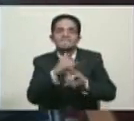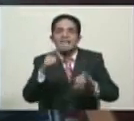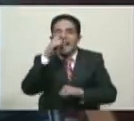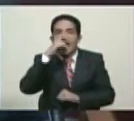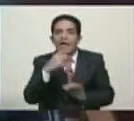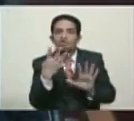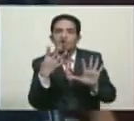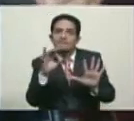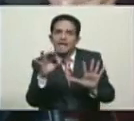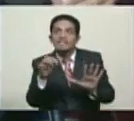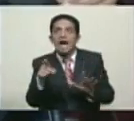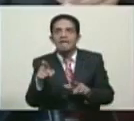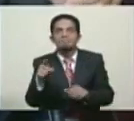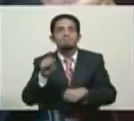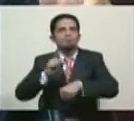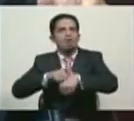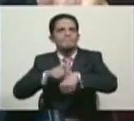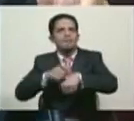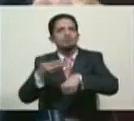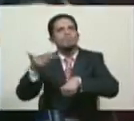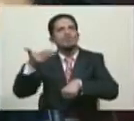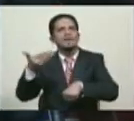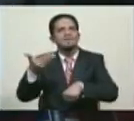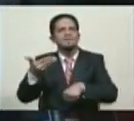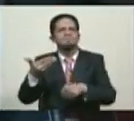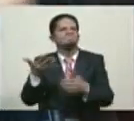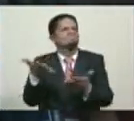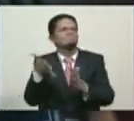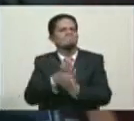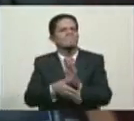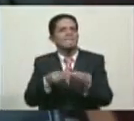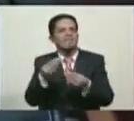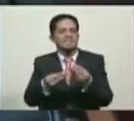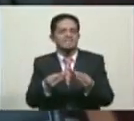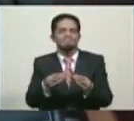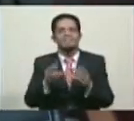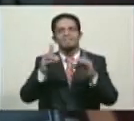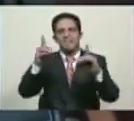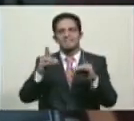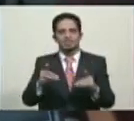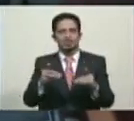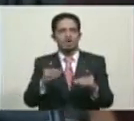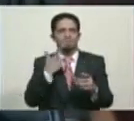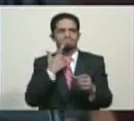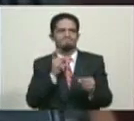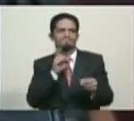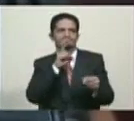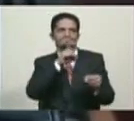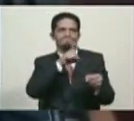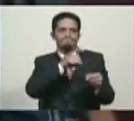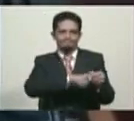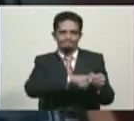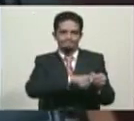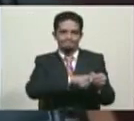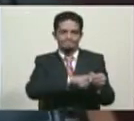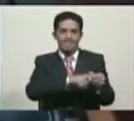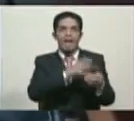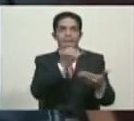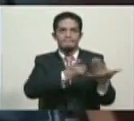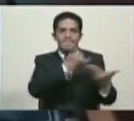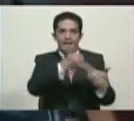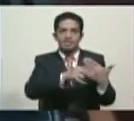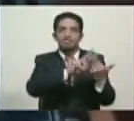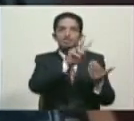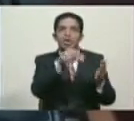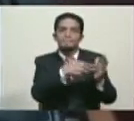historia. O cedía su soberanía y se sumaba al Plan Andes 2020, olvidando en consecuencia su esencia